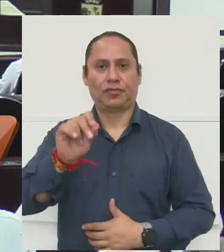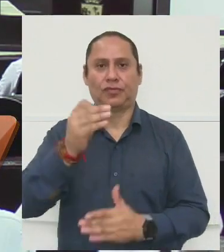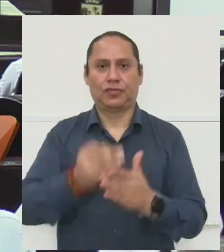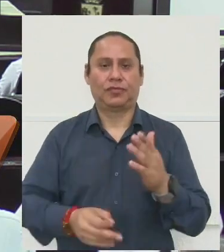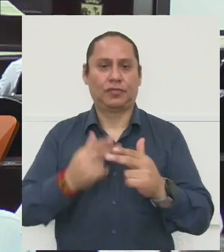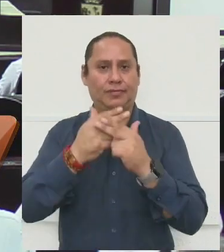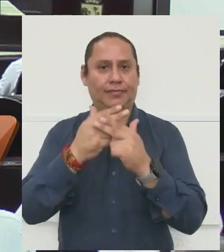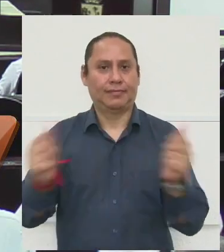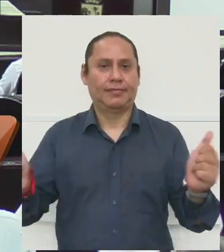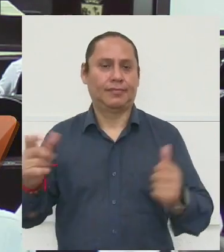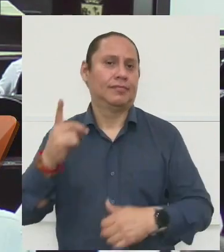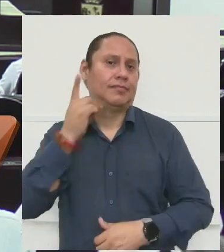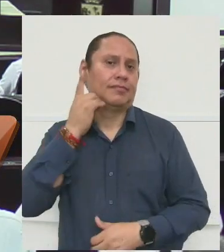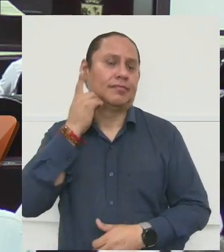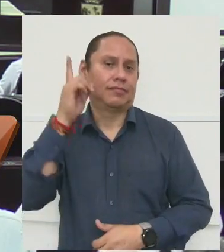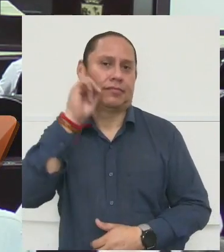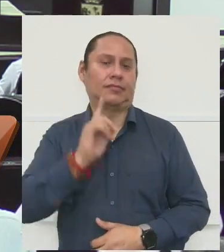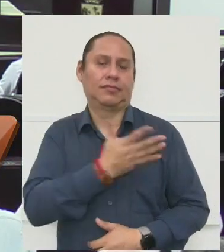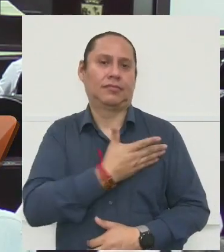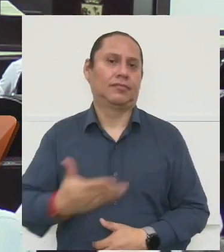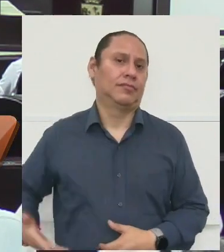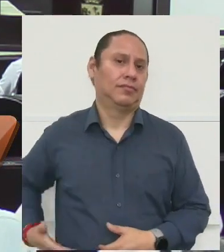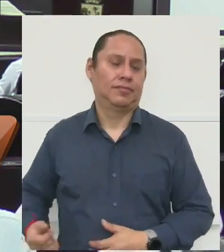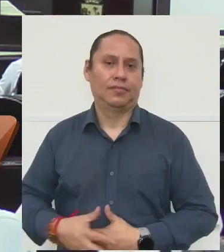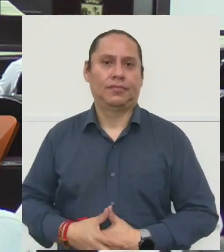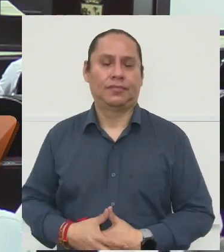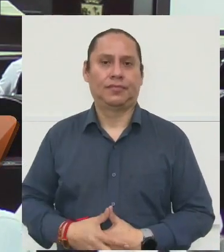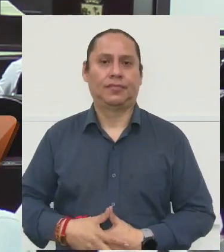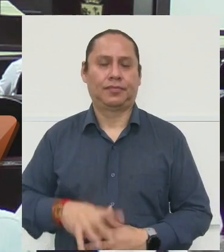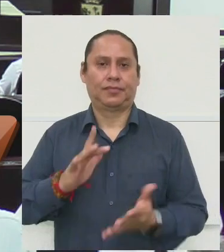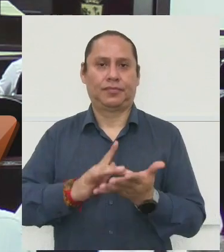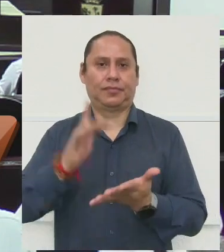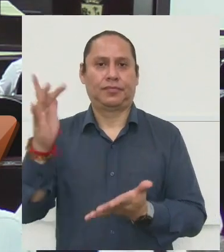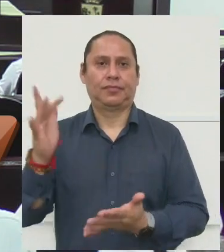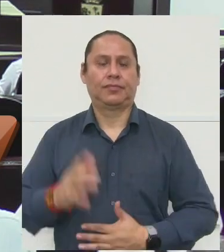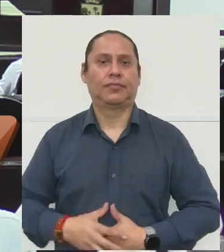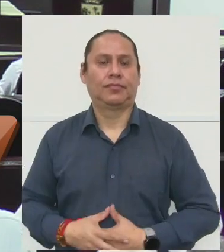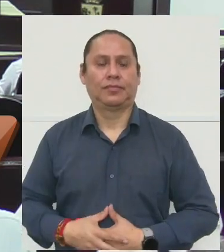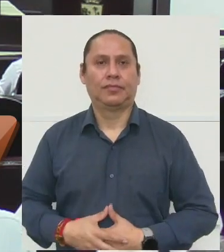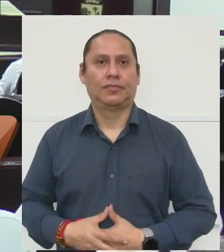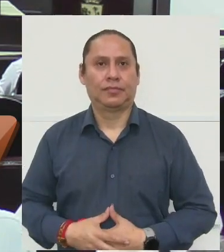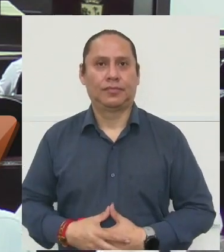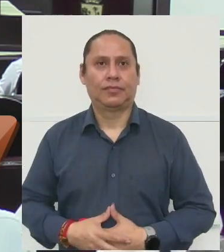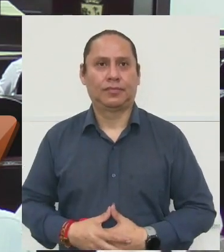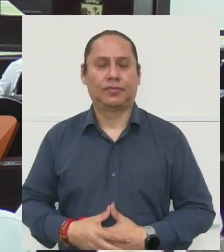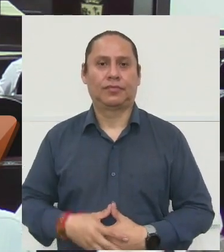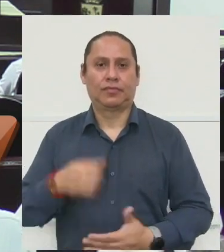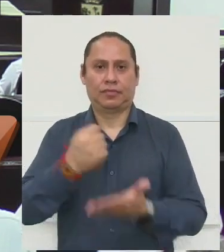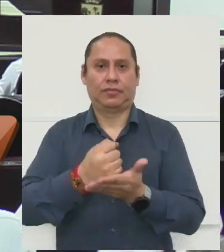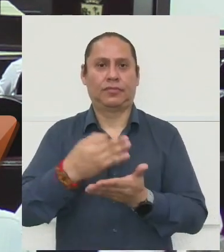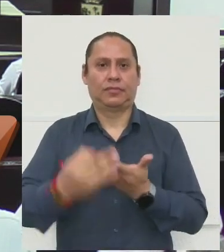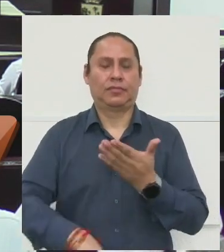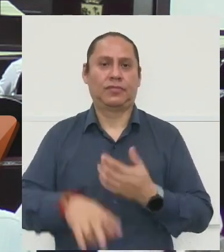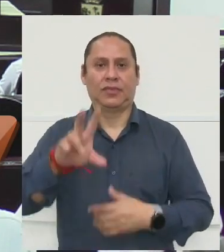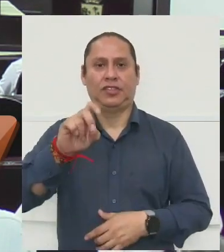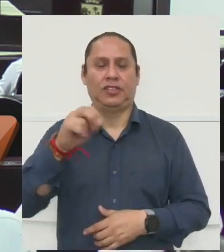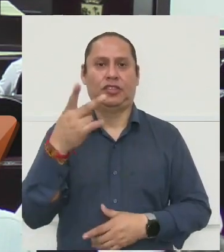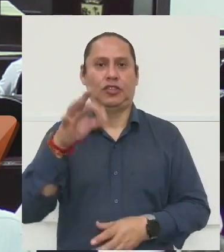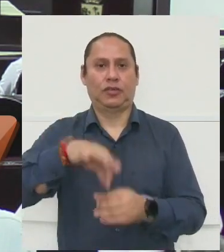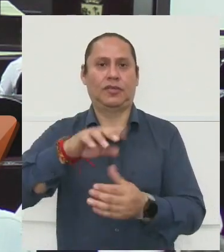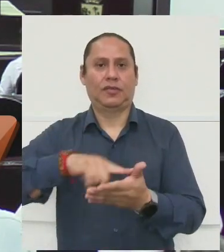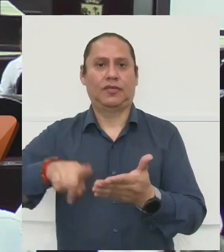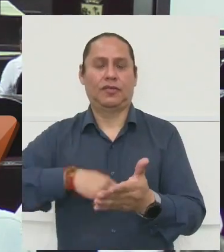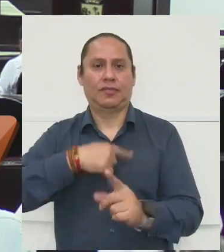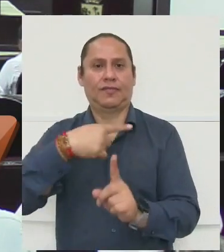ningún legislador por emitir su voto diputada presidenta Gracias diputada secretaria aprobado con 32